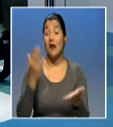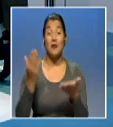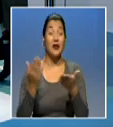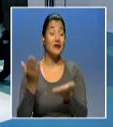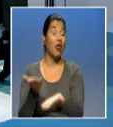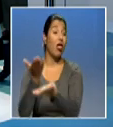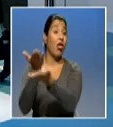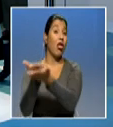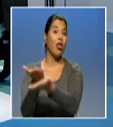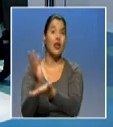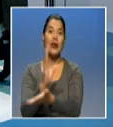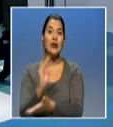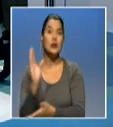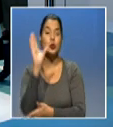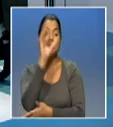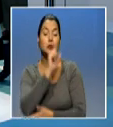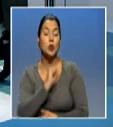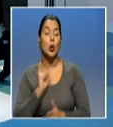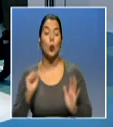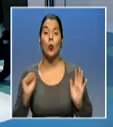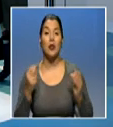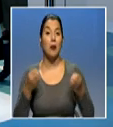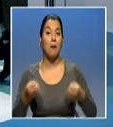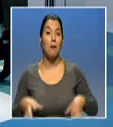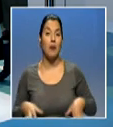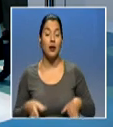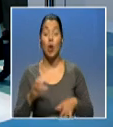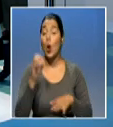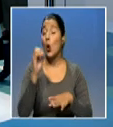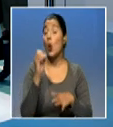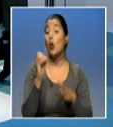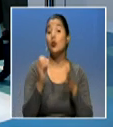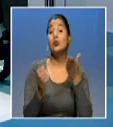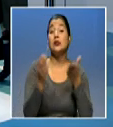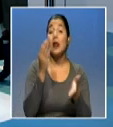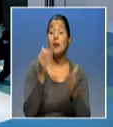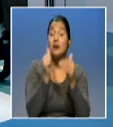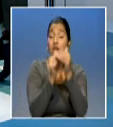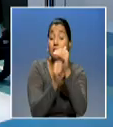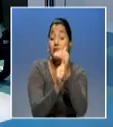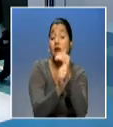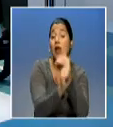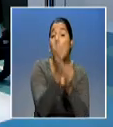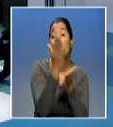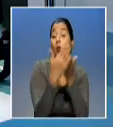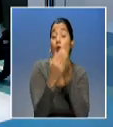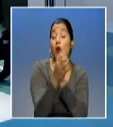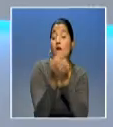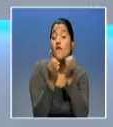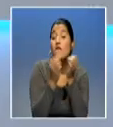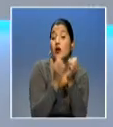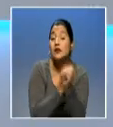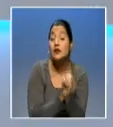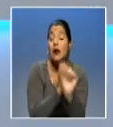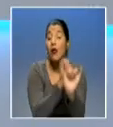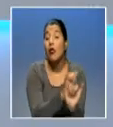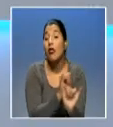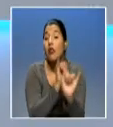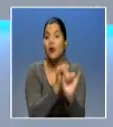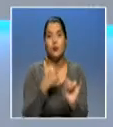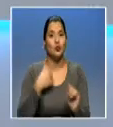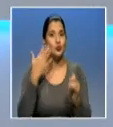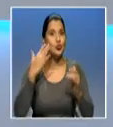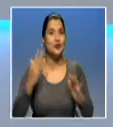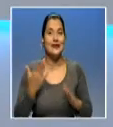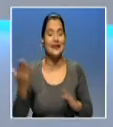cesto de papeles? ¿O que permaneció en alguna oscura oficina de algún funcionario judicial? No